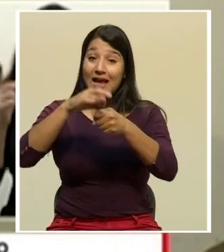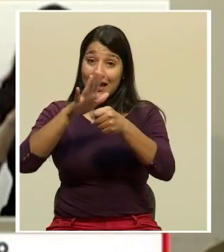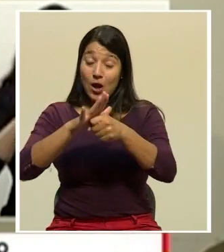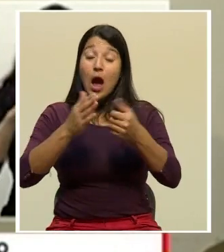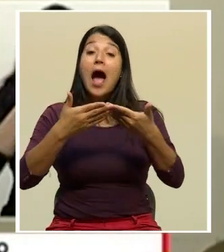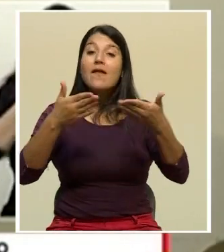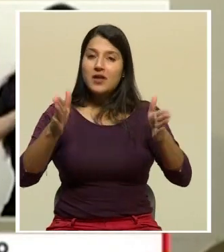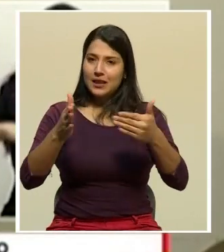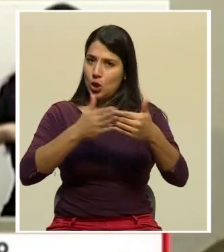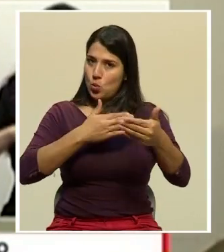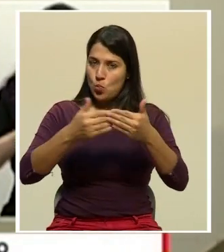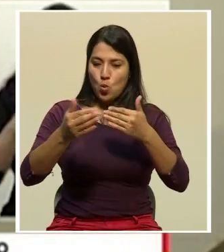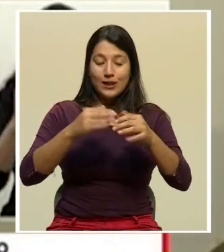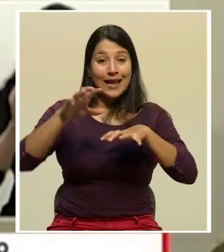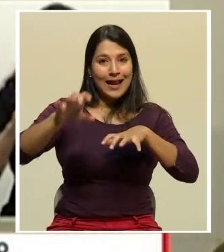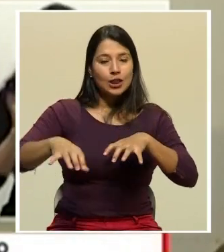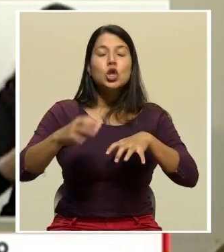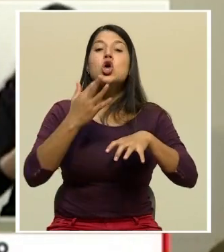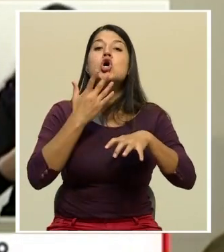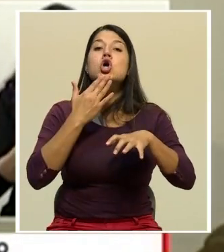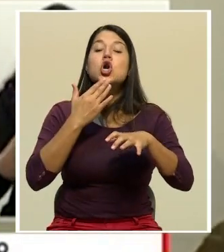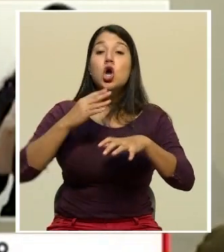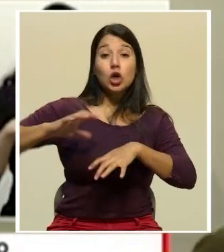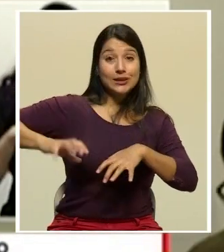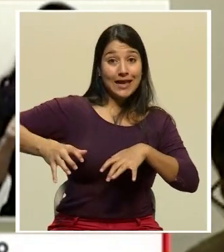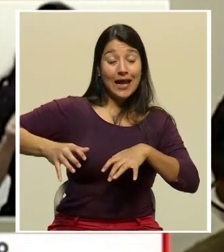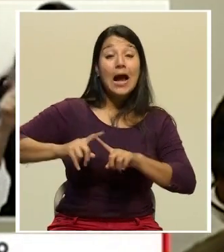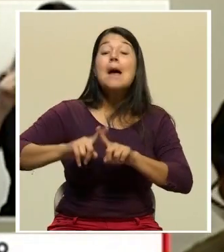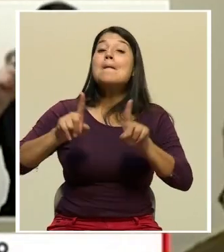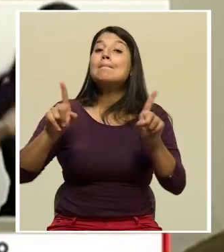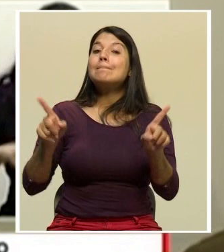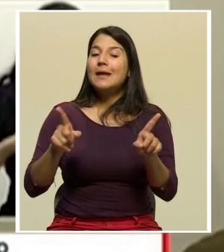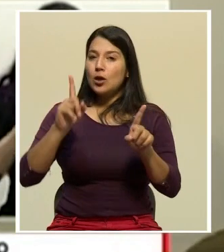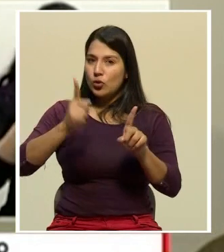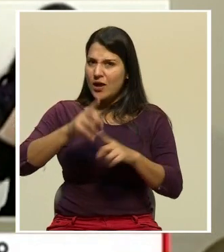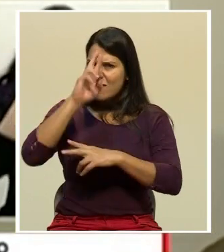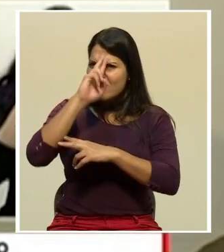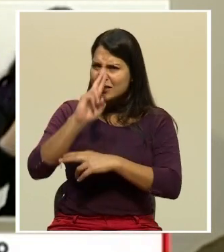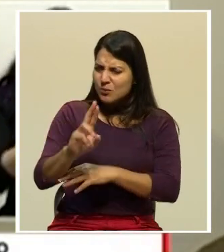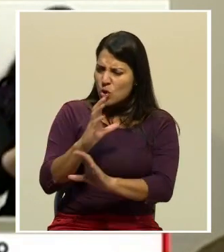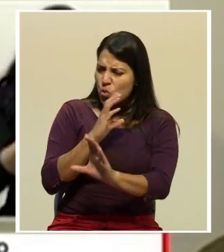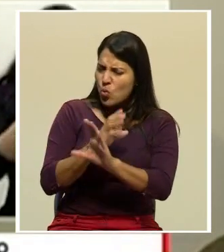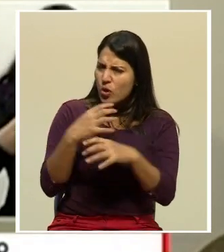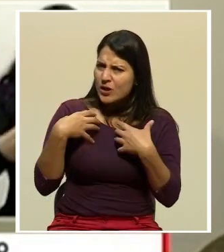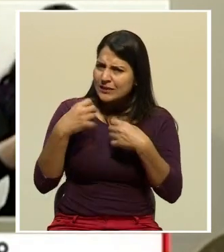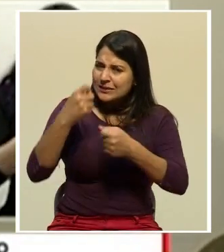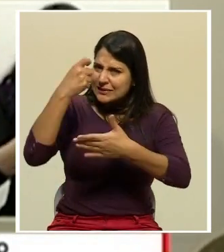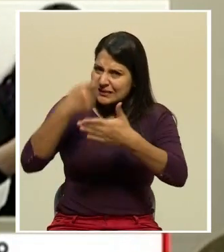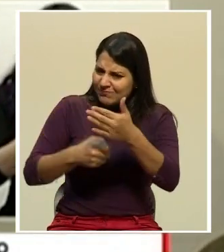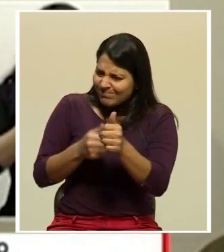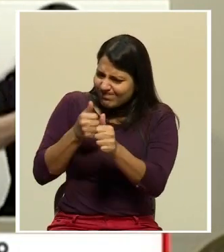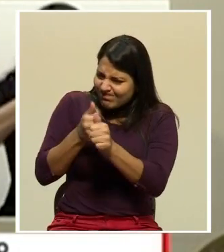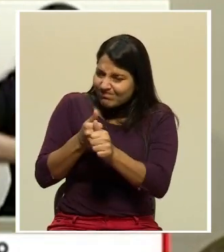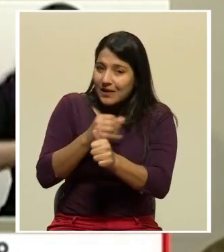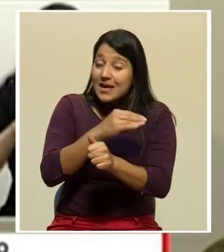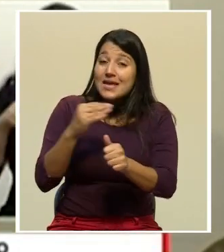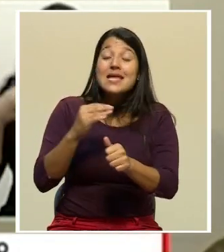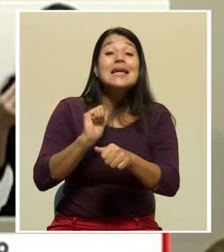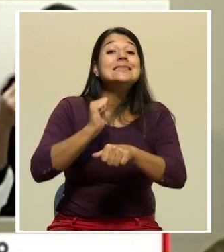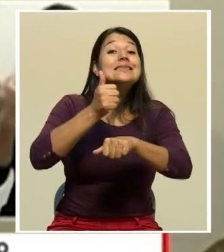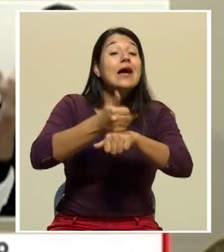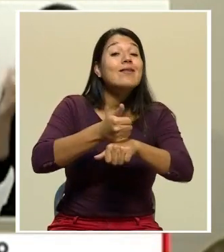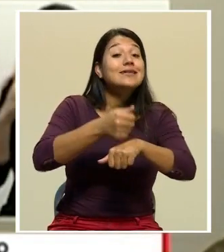naranja y podrán funcionar siempre y cuando acaten los protocolos de manera estricta y establezcan una franja